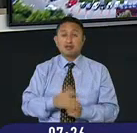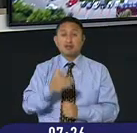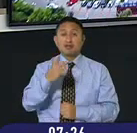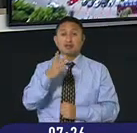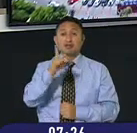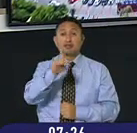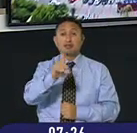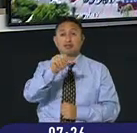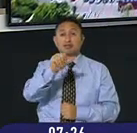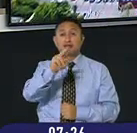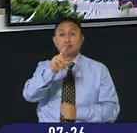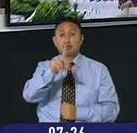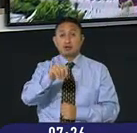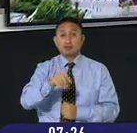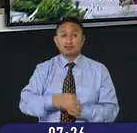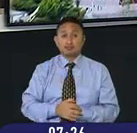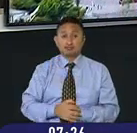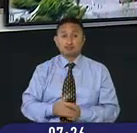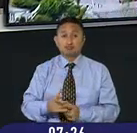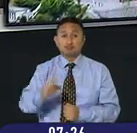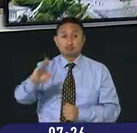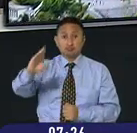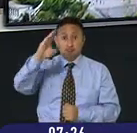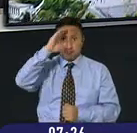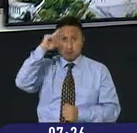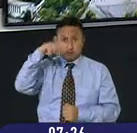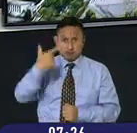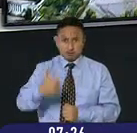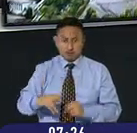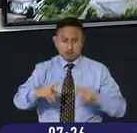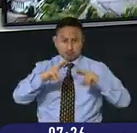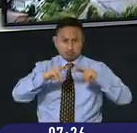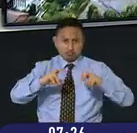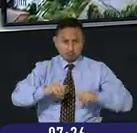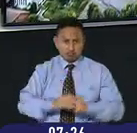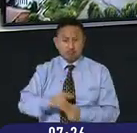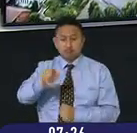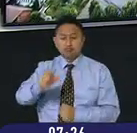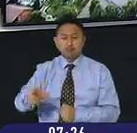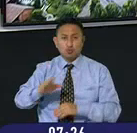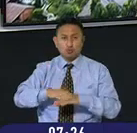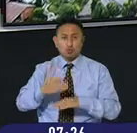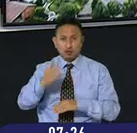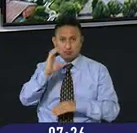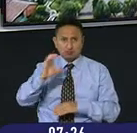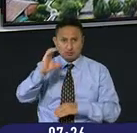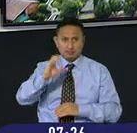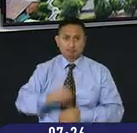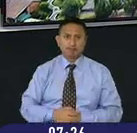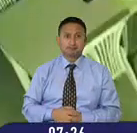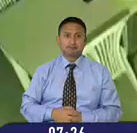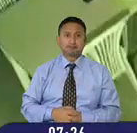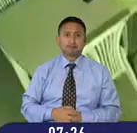Guayas. El video ya está en manos de la policía, que realiza investigaciones. Esto para dar con los implicados.